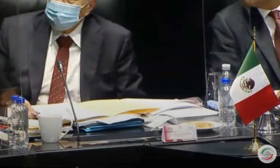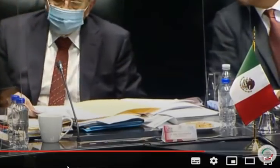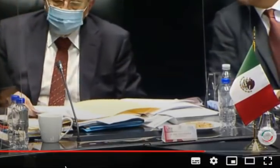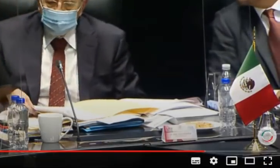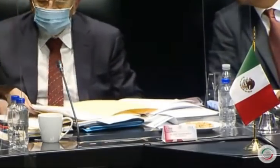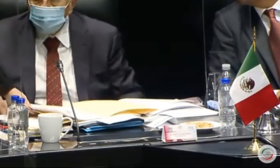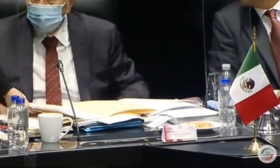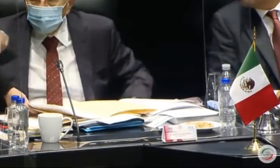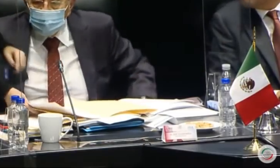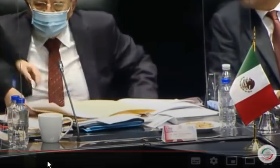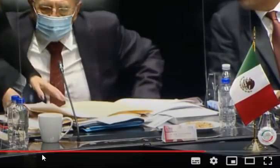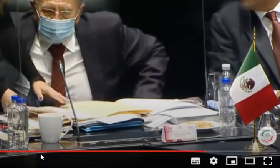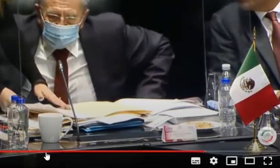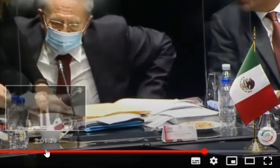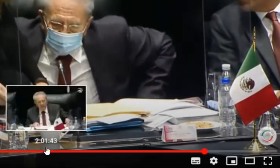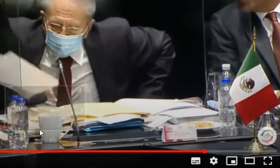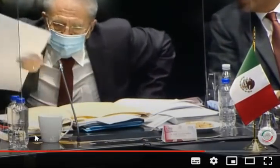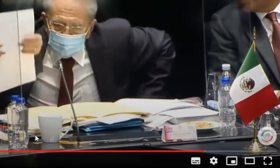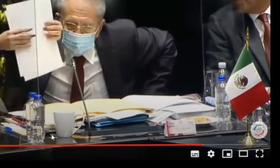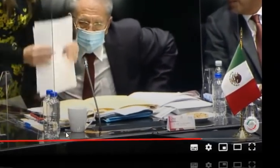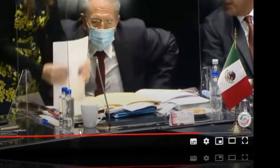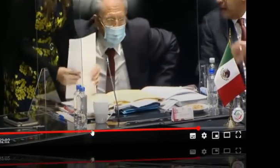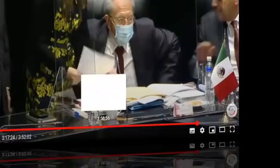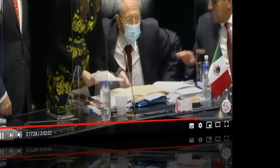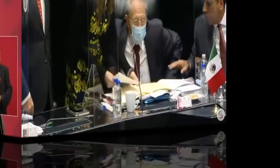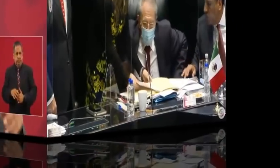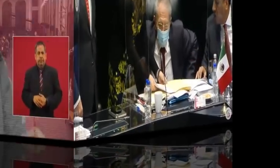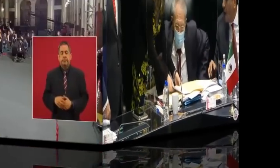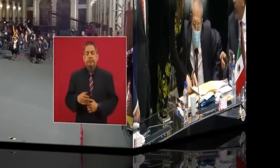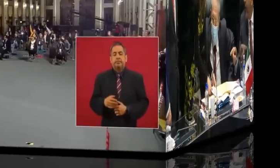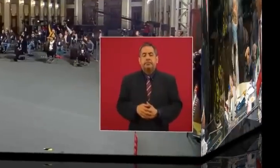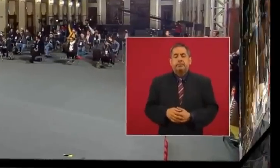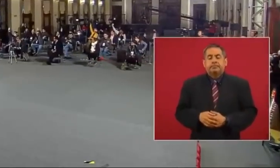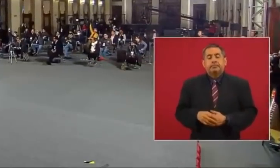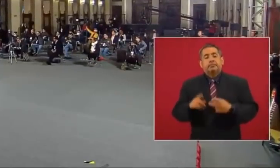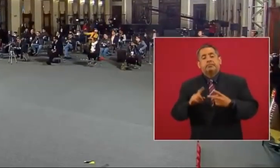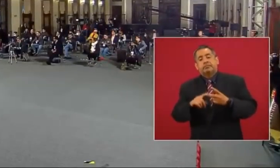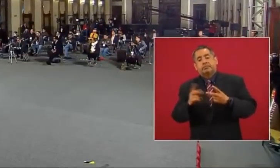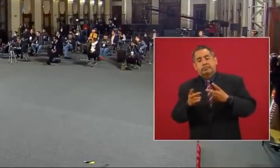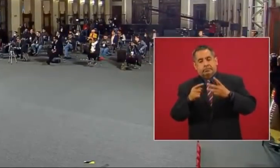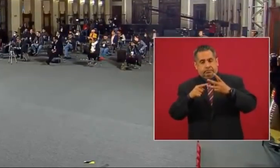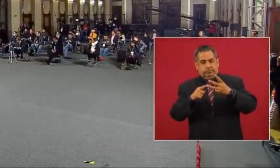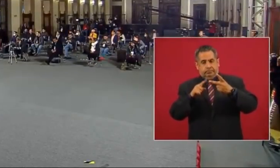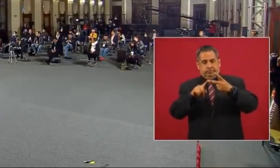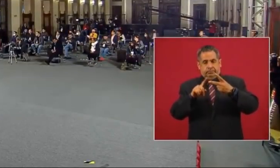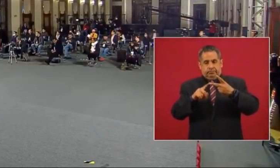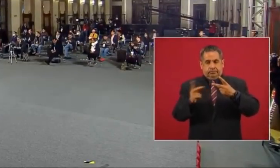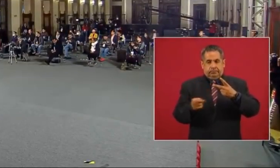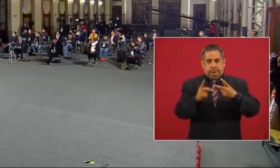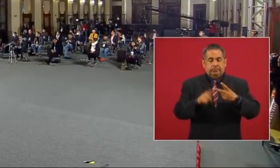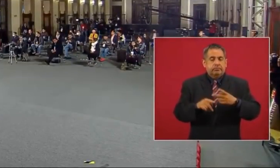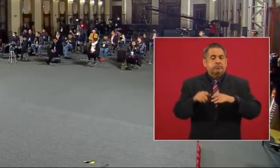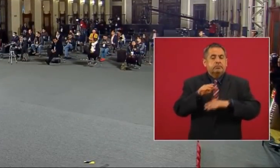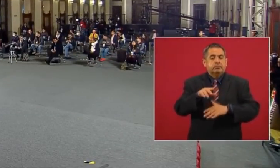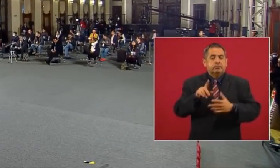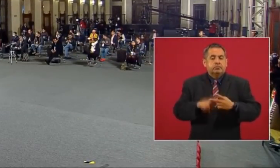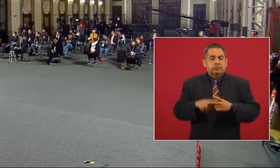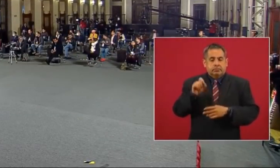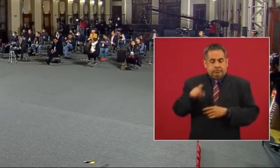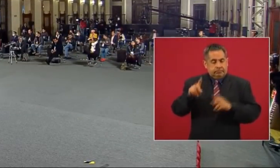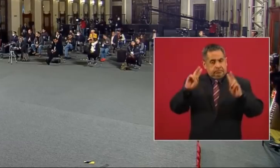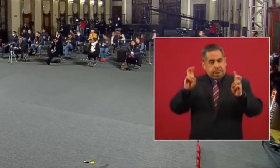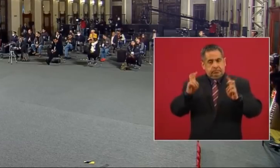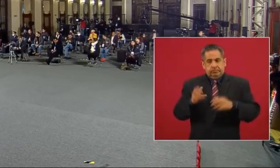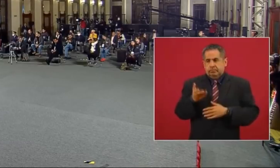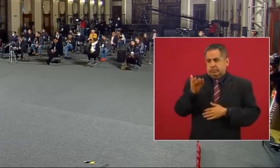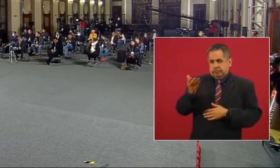unos momentos. Me disminuyó el oxígeno. La segunda de tres que le quiero plantear es con relación también al mismo tema, y le voy a